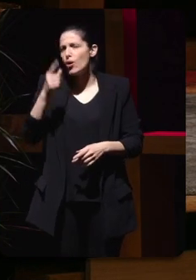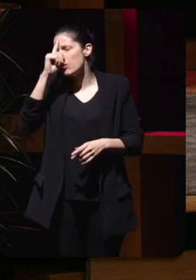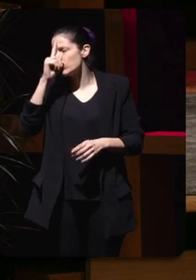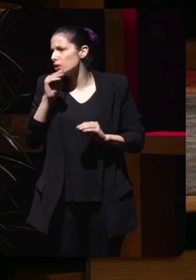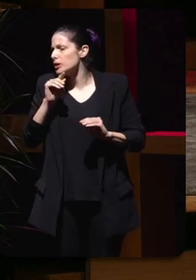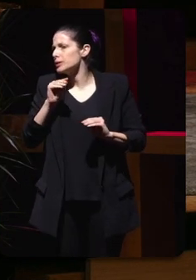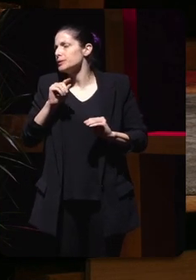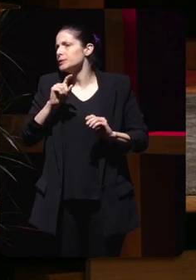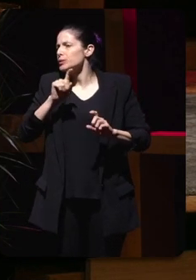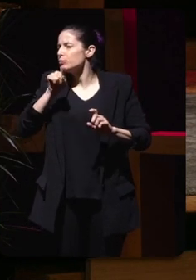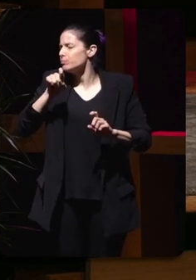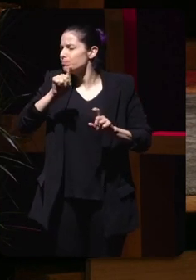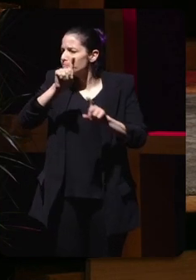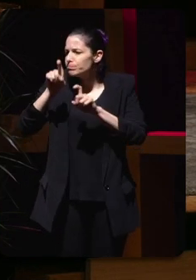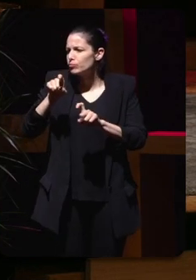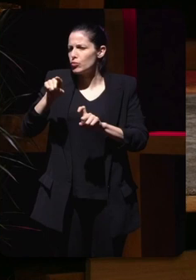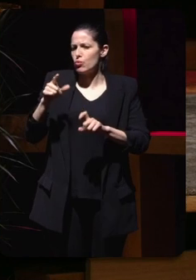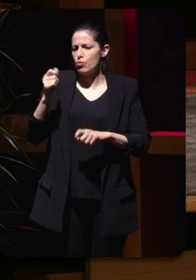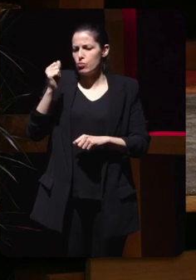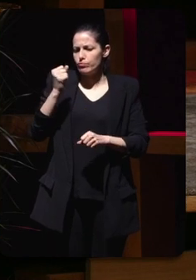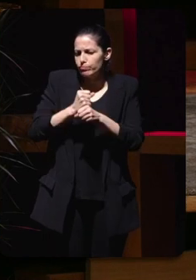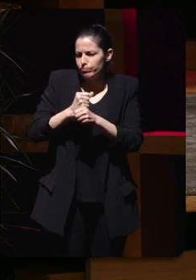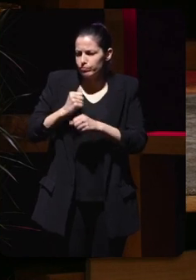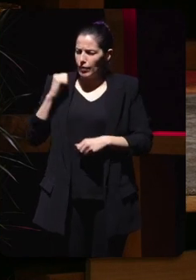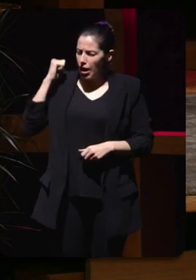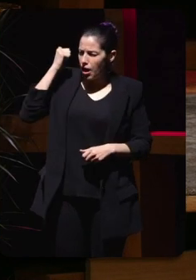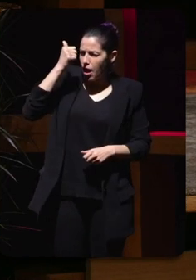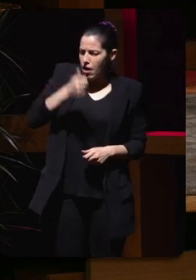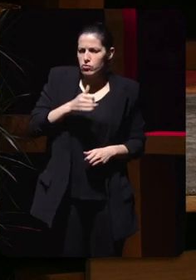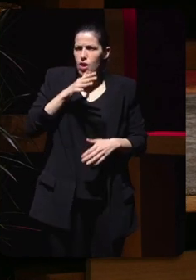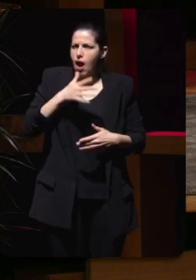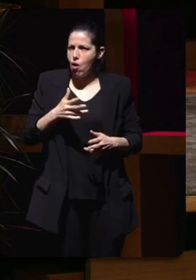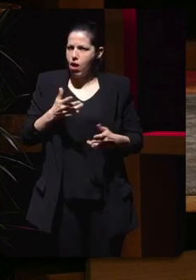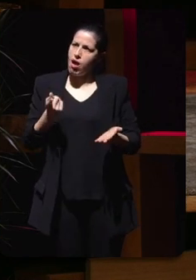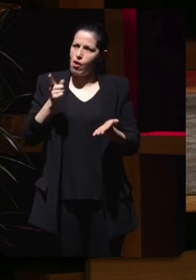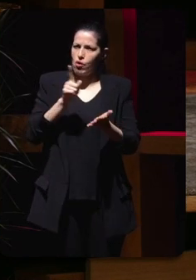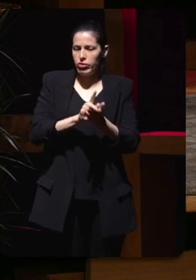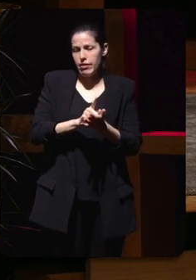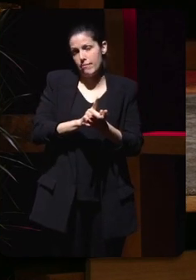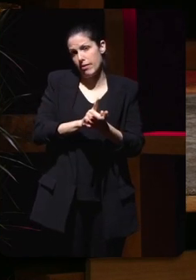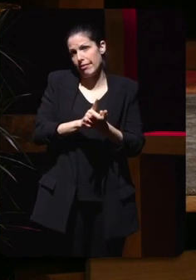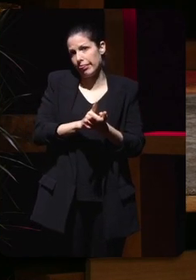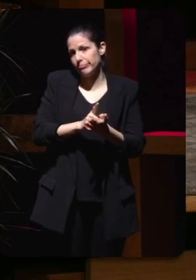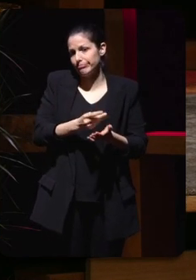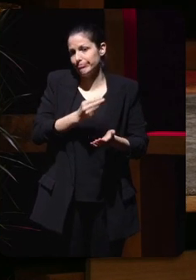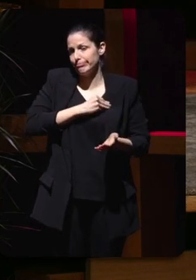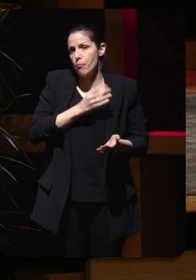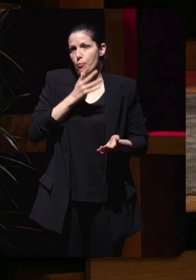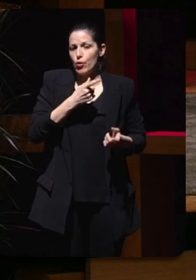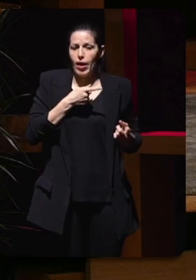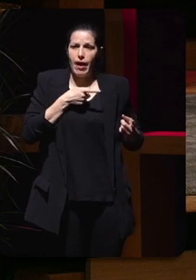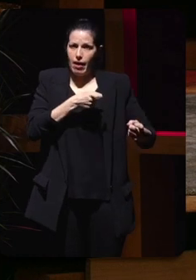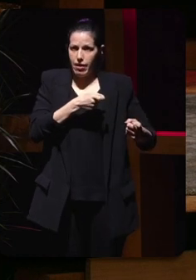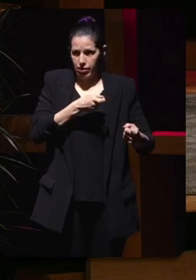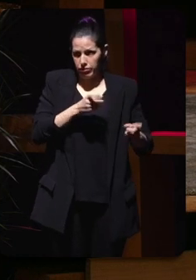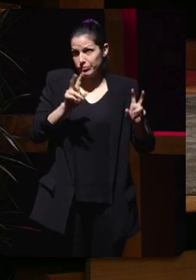sabiendo que lo has ejercido durante tantos años, porque ahora el periodismo internacional, de nuevo, está presente, lamentablemente, por una nueva guerra, pero no sé si